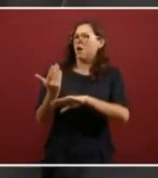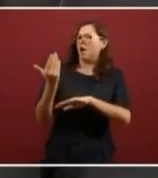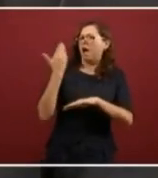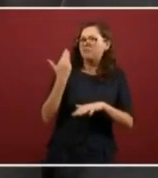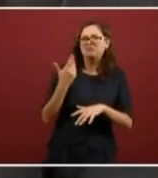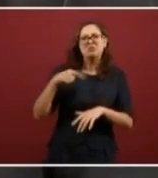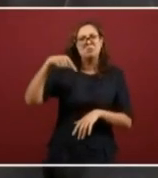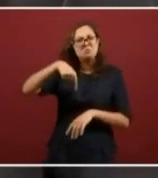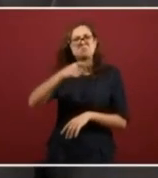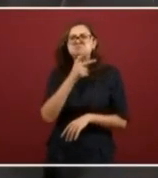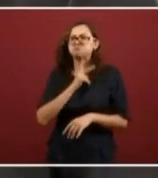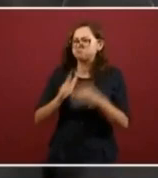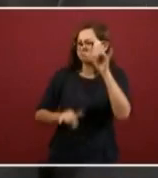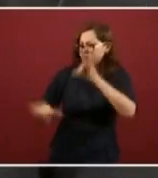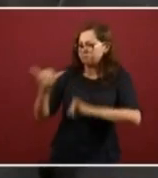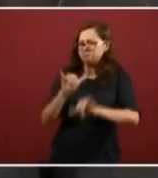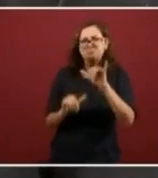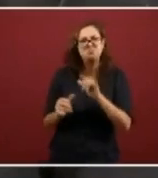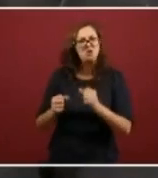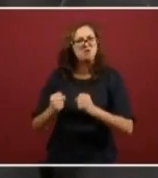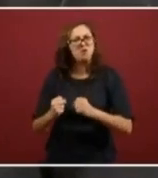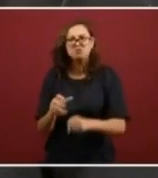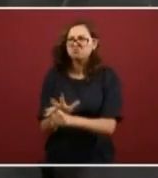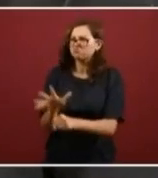autosuficiente, y la destruyeron